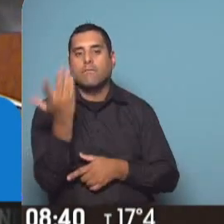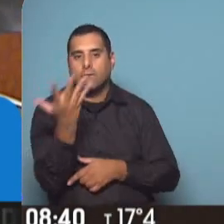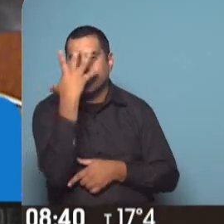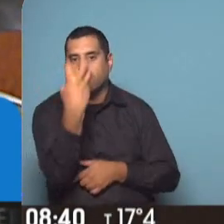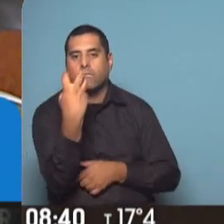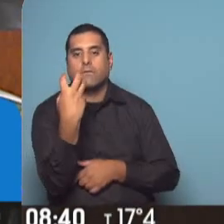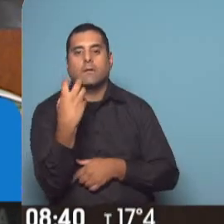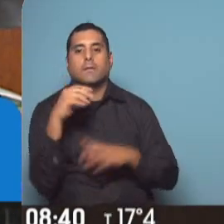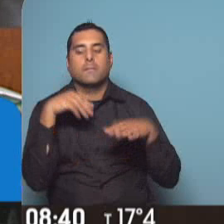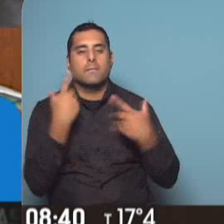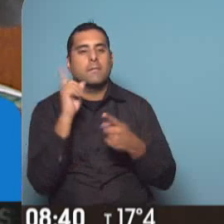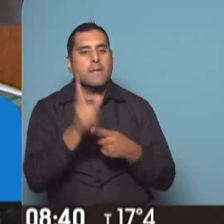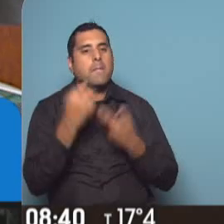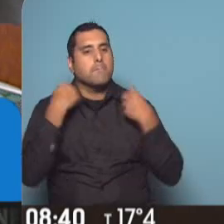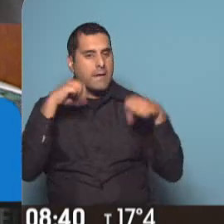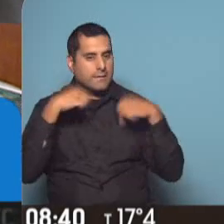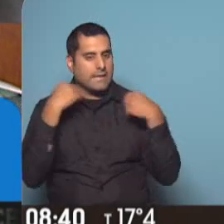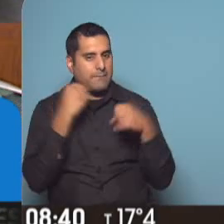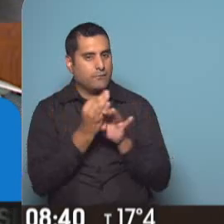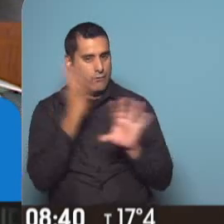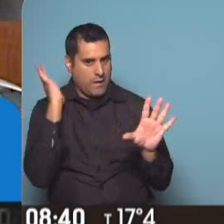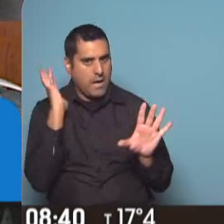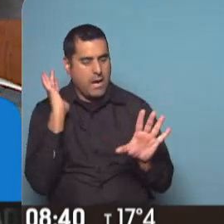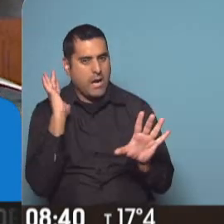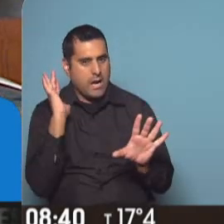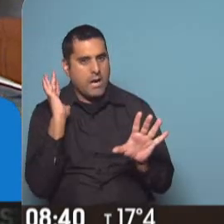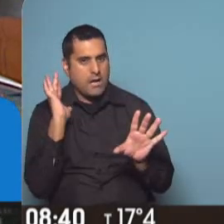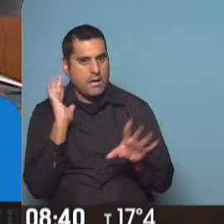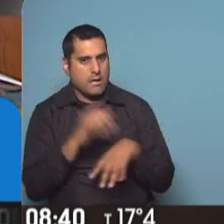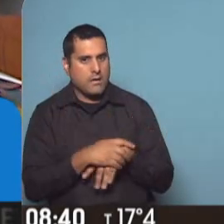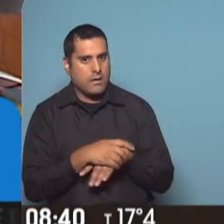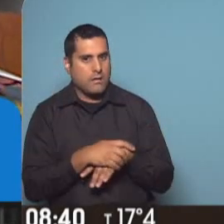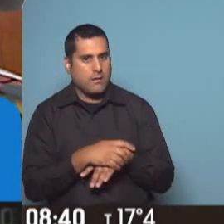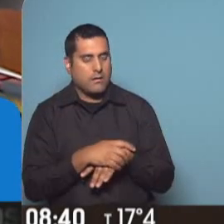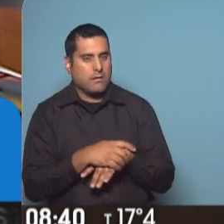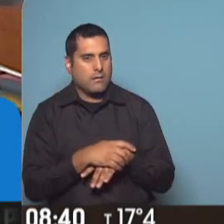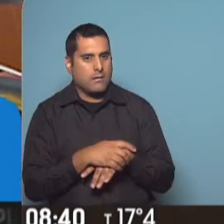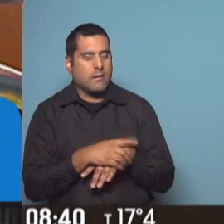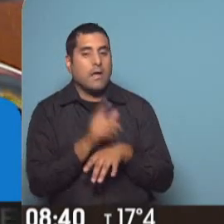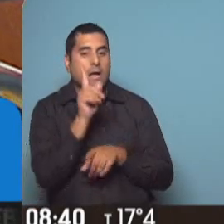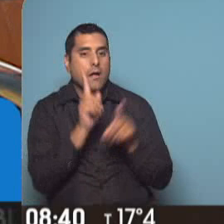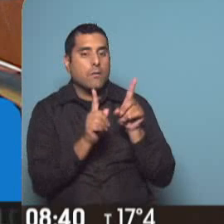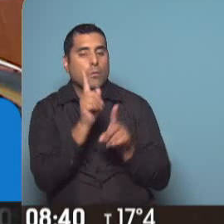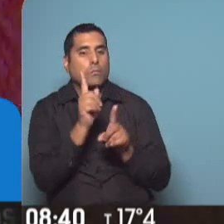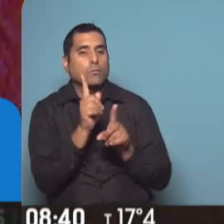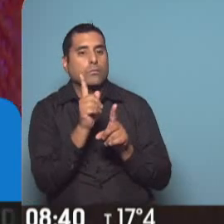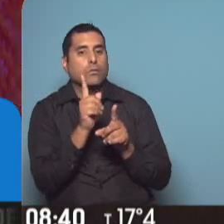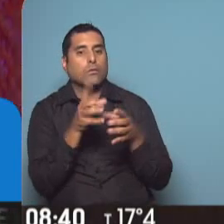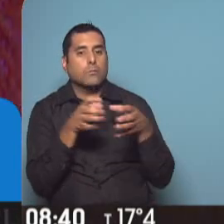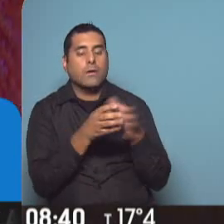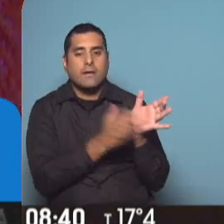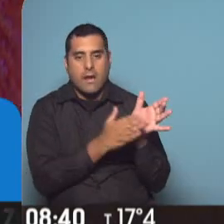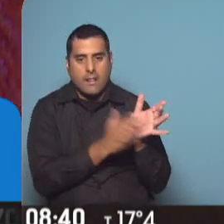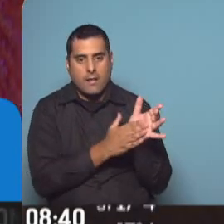tiene prácticas profesionalizantes que una gran resistencia de parte de sectores muy minoritarios sobre todo de izquierda que se han